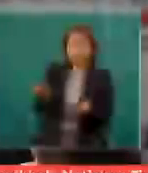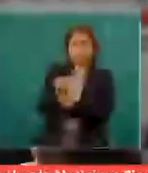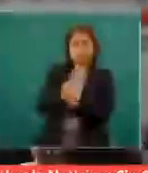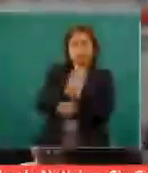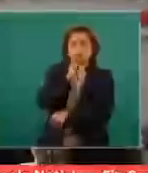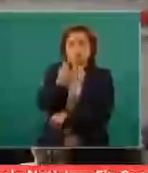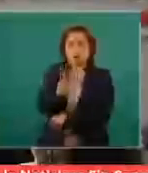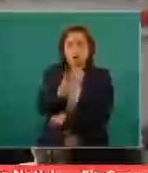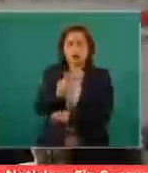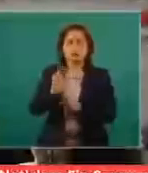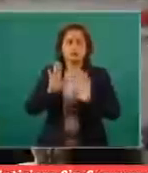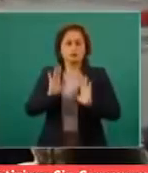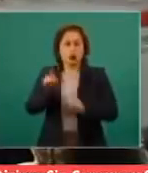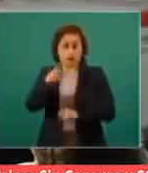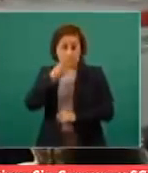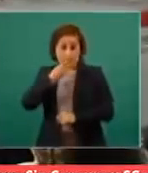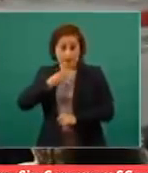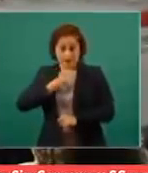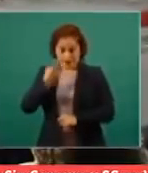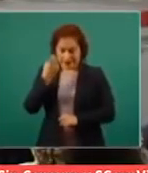ya marcan un tono,